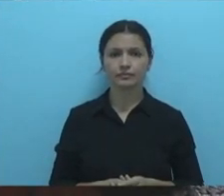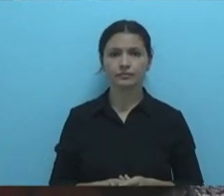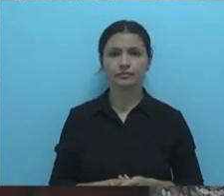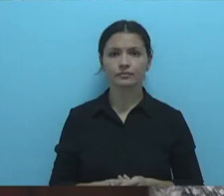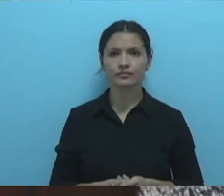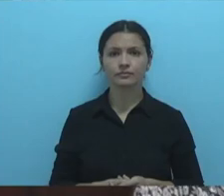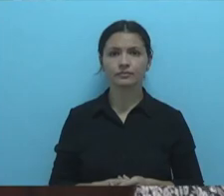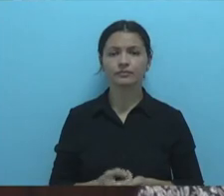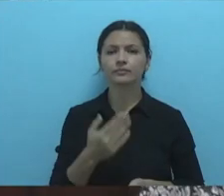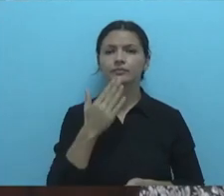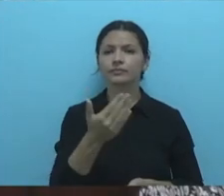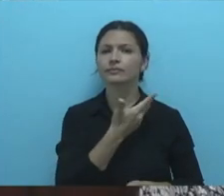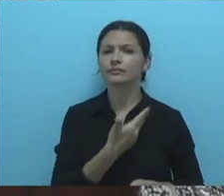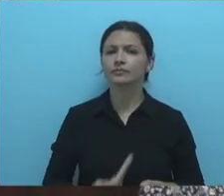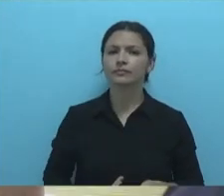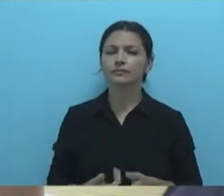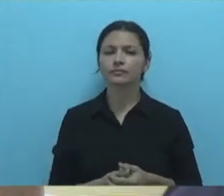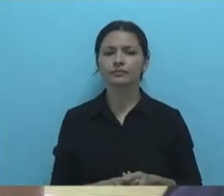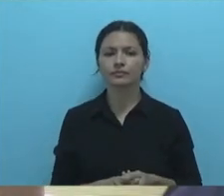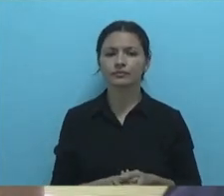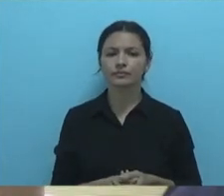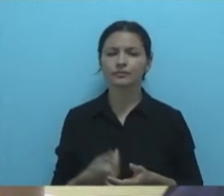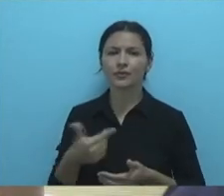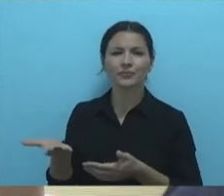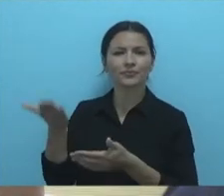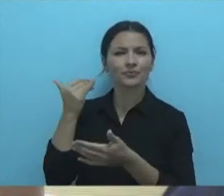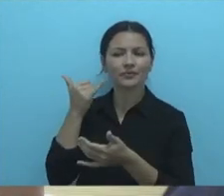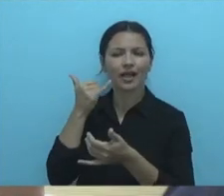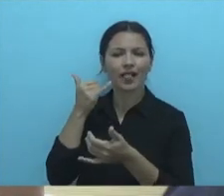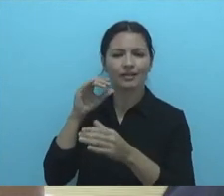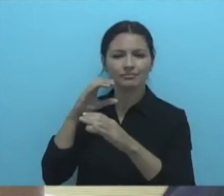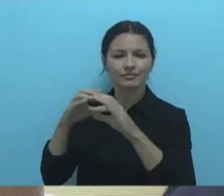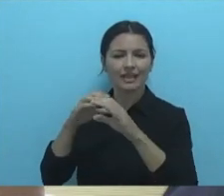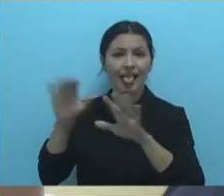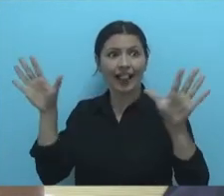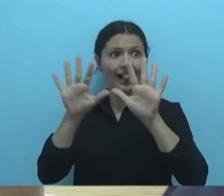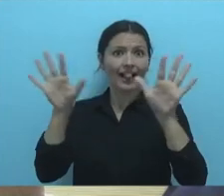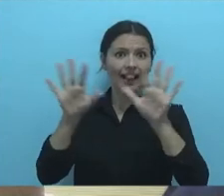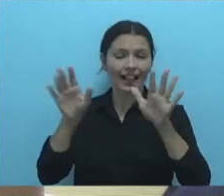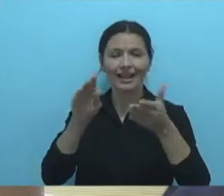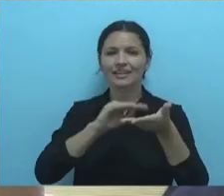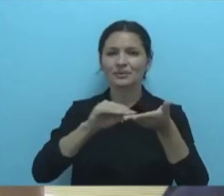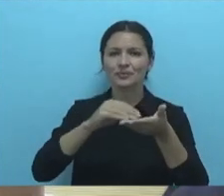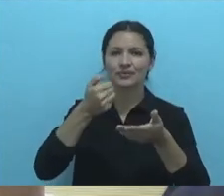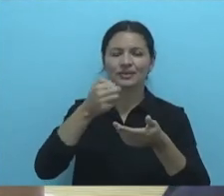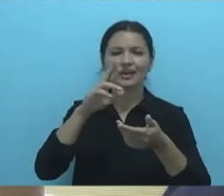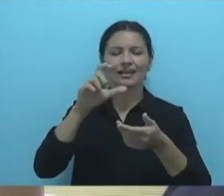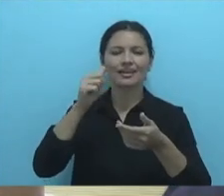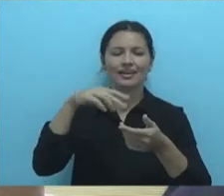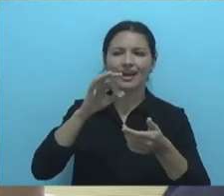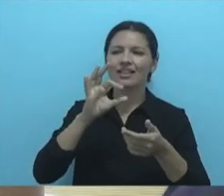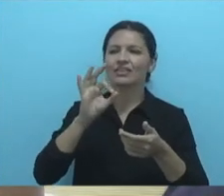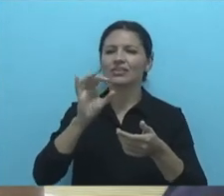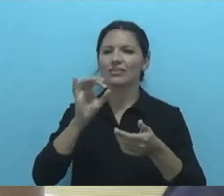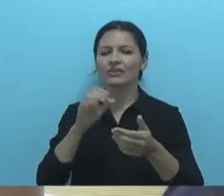señor presidente Recién me comunicaba por señas con la autora del proyecto pero que incluye